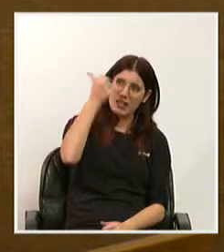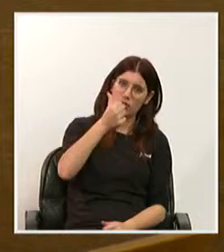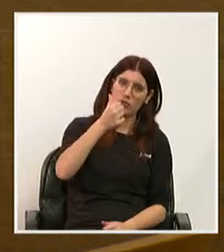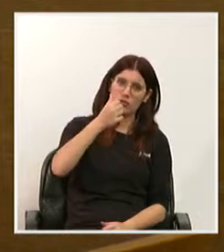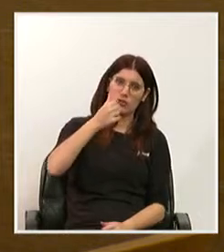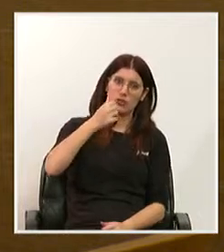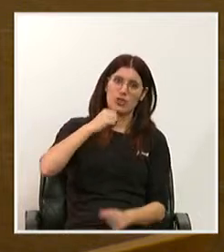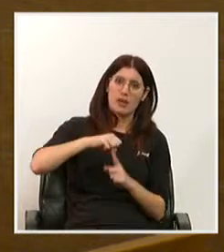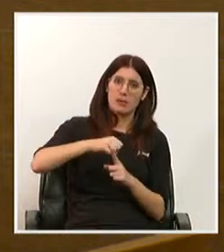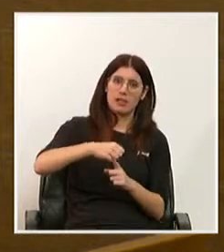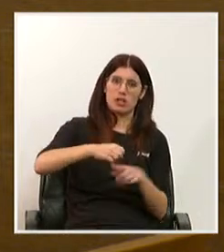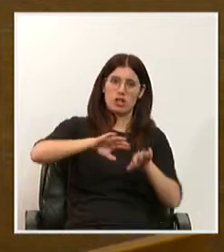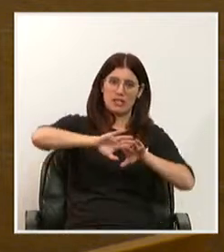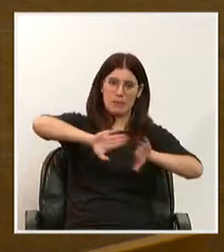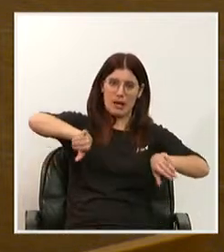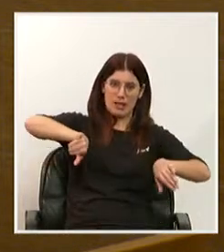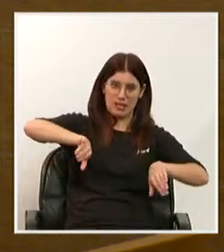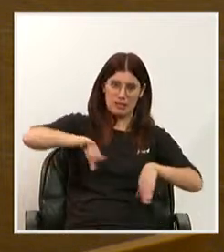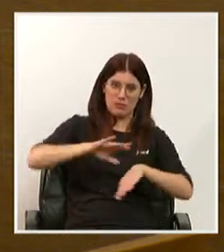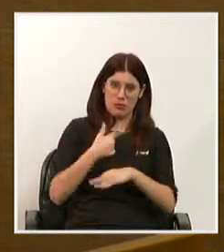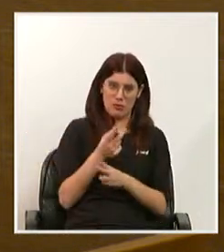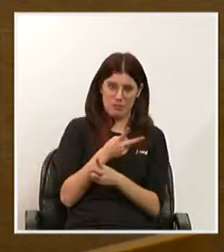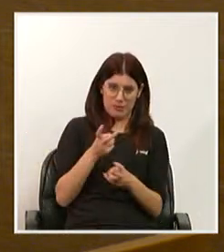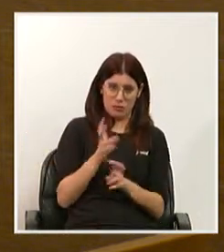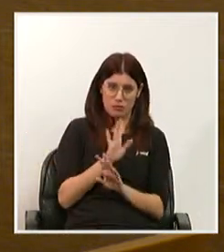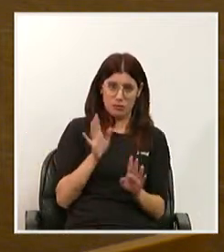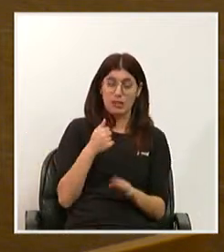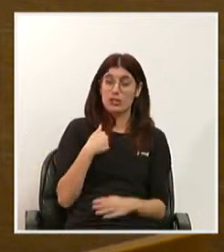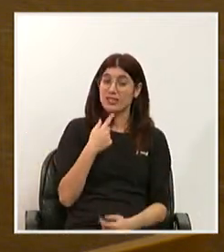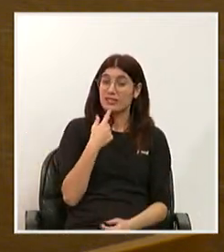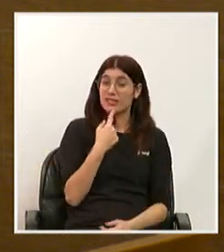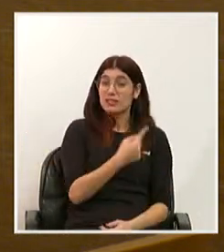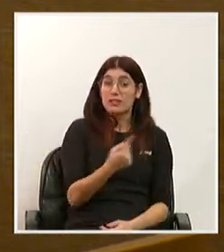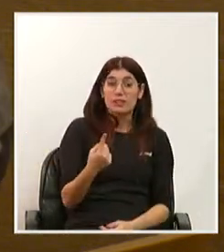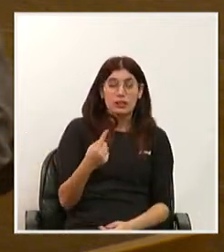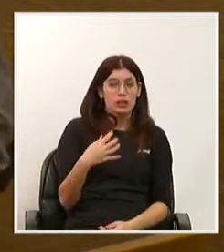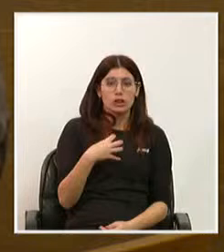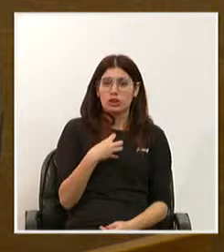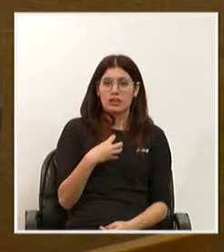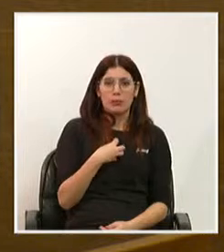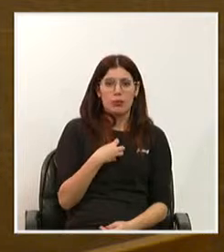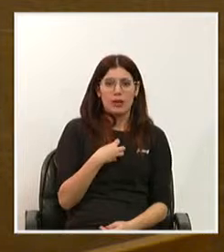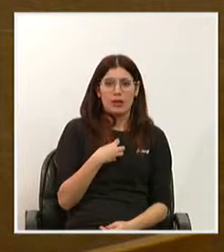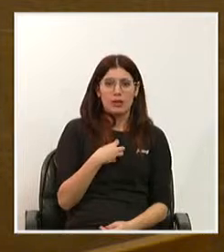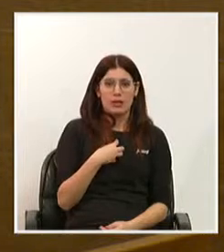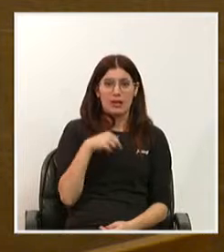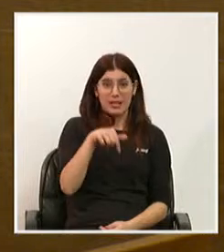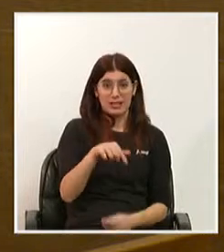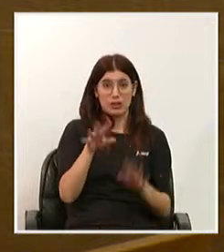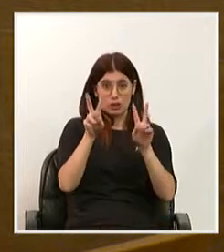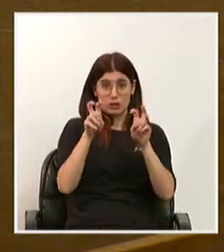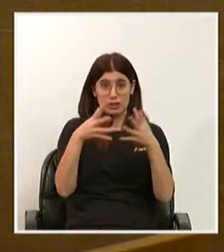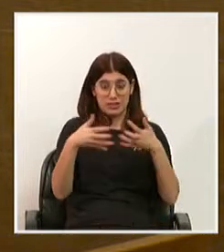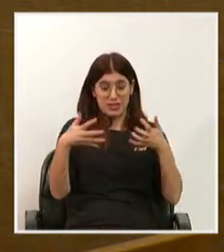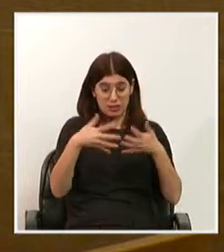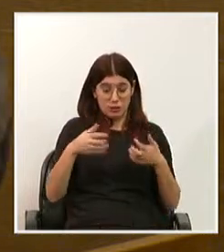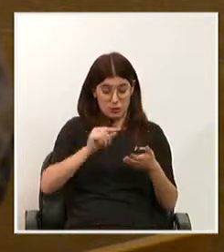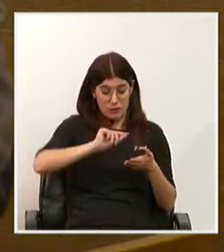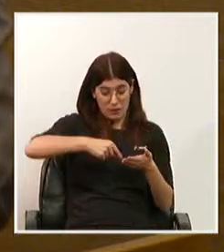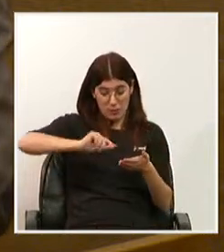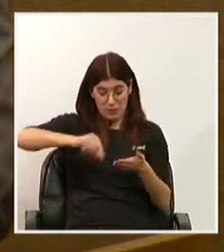del separatismo y permítanme que les diga que no es posible que en estos textos firmados por el